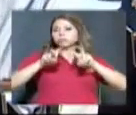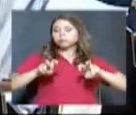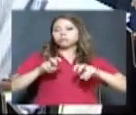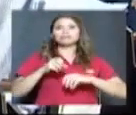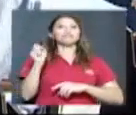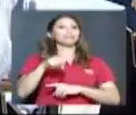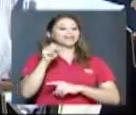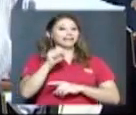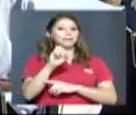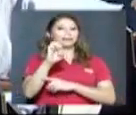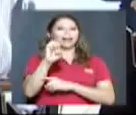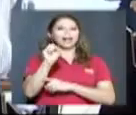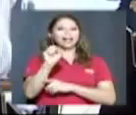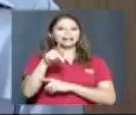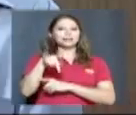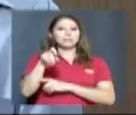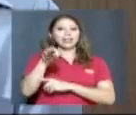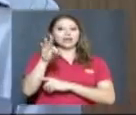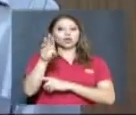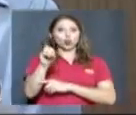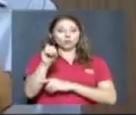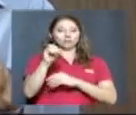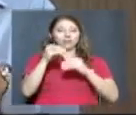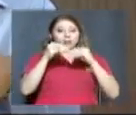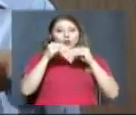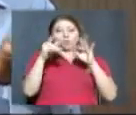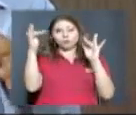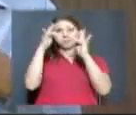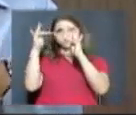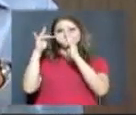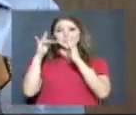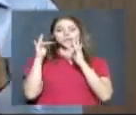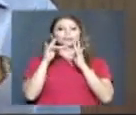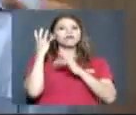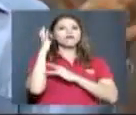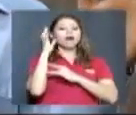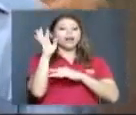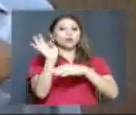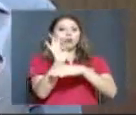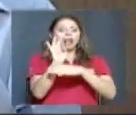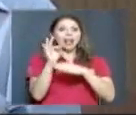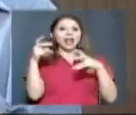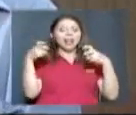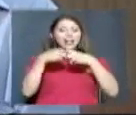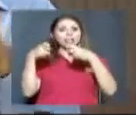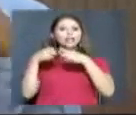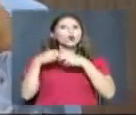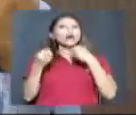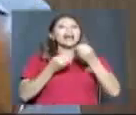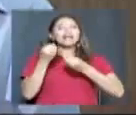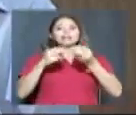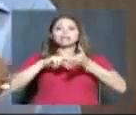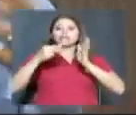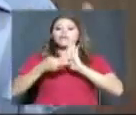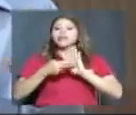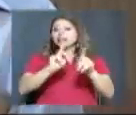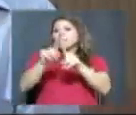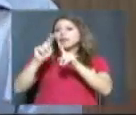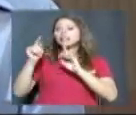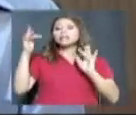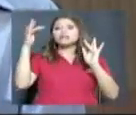El espectro radioeléctrico básicamente es, a como nosotros llamamos, a todo el conjunto de frecuencias de radio